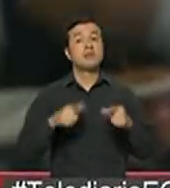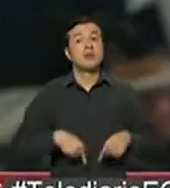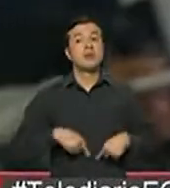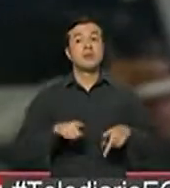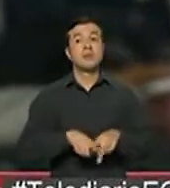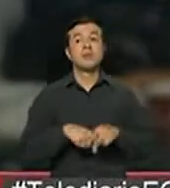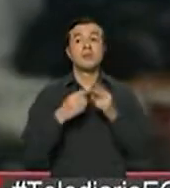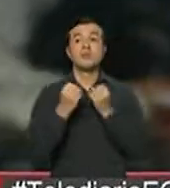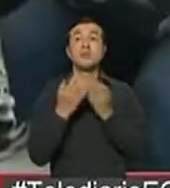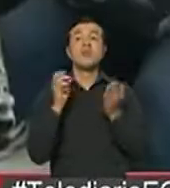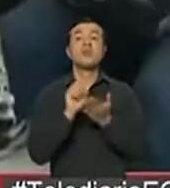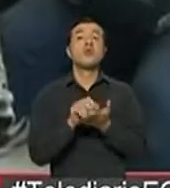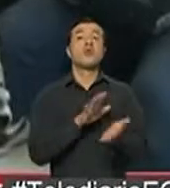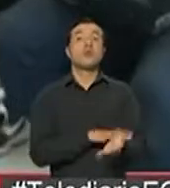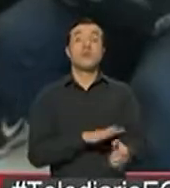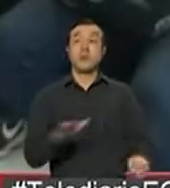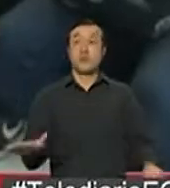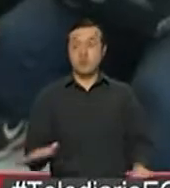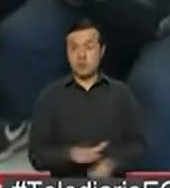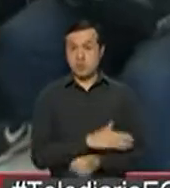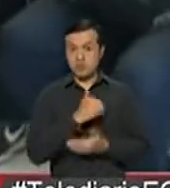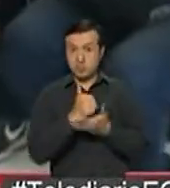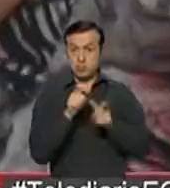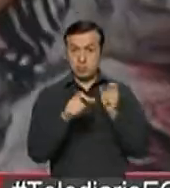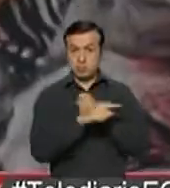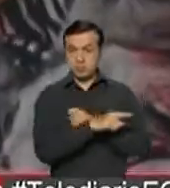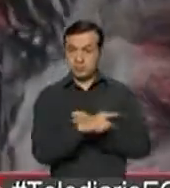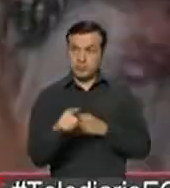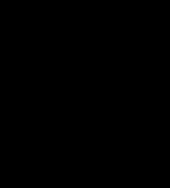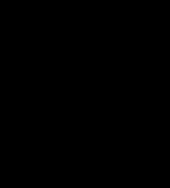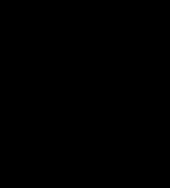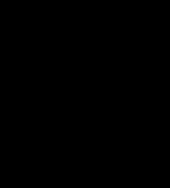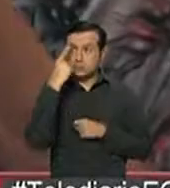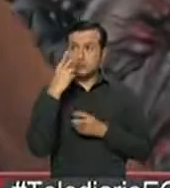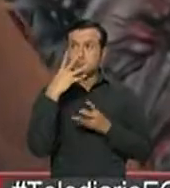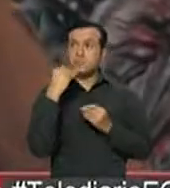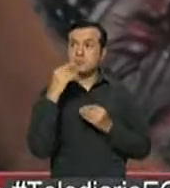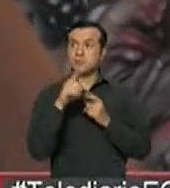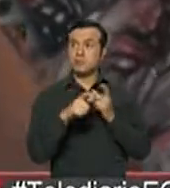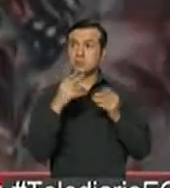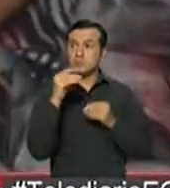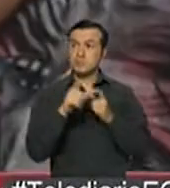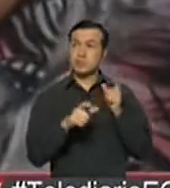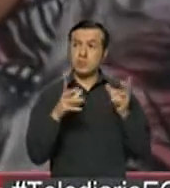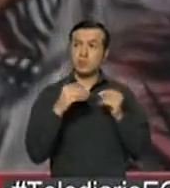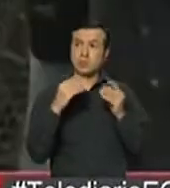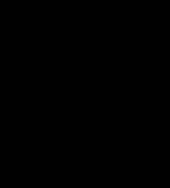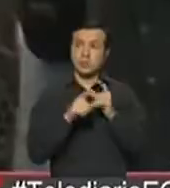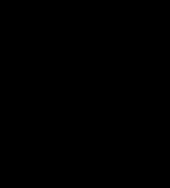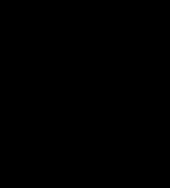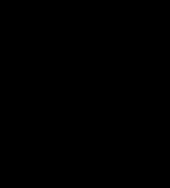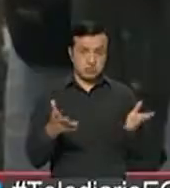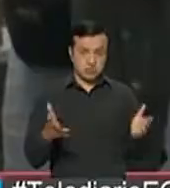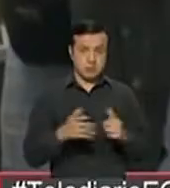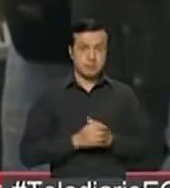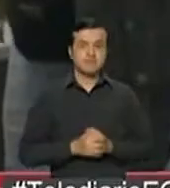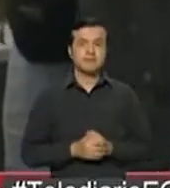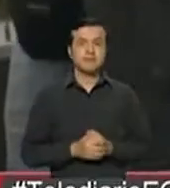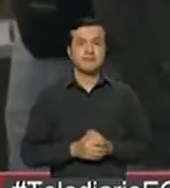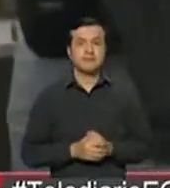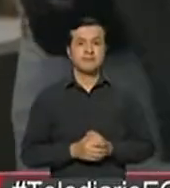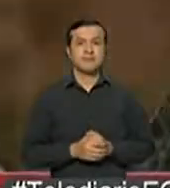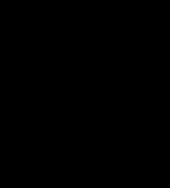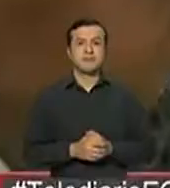a implementar un programa integral de reparación ocular debido al alto número de lesionados. Tales